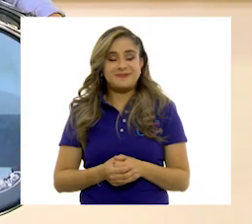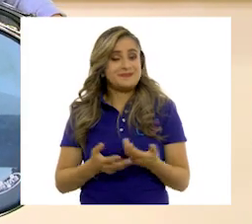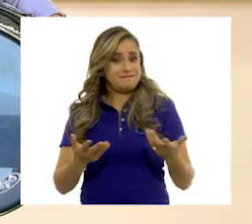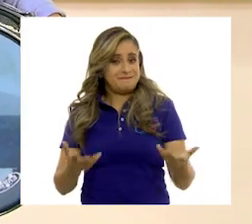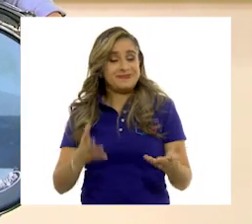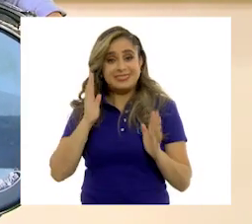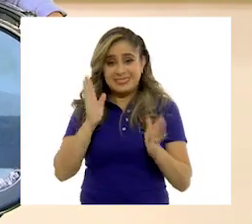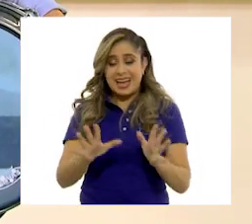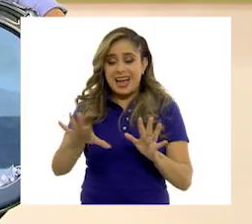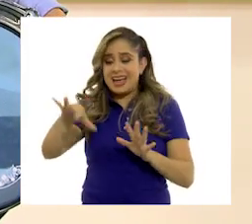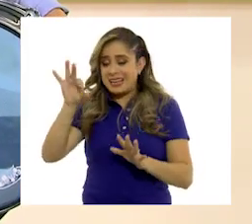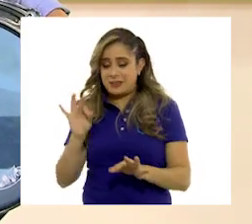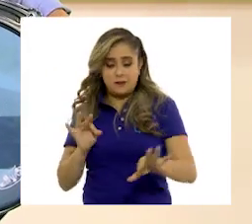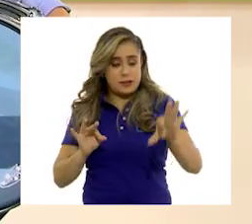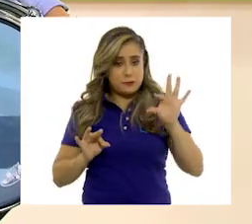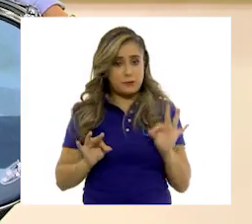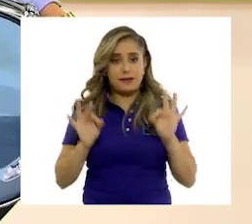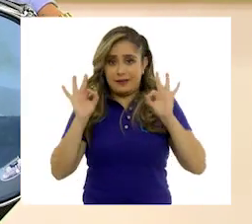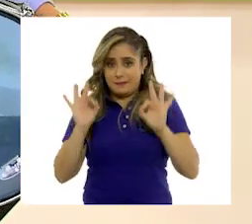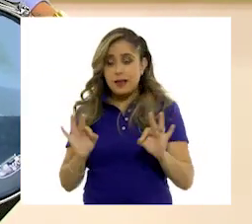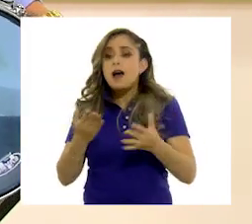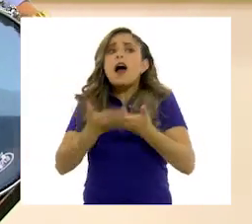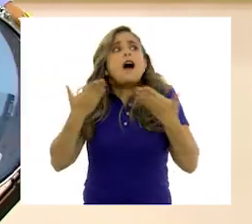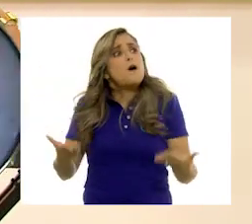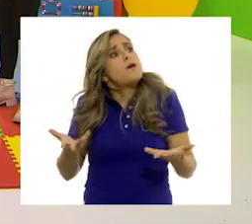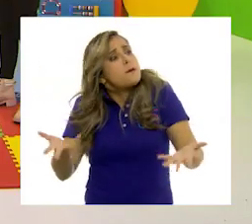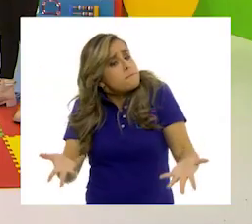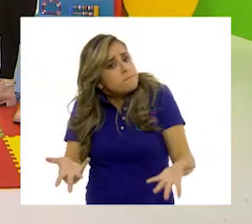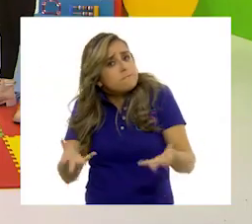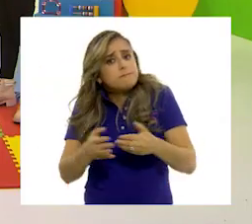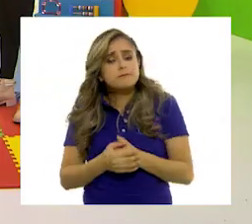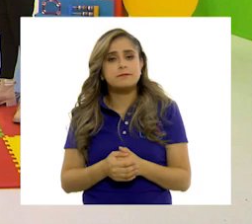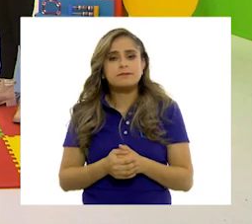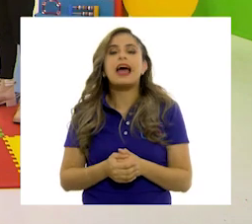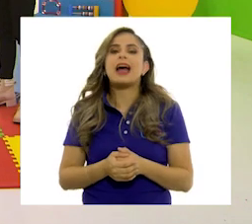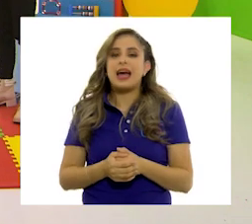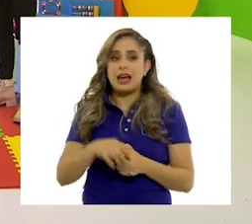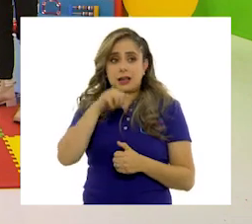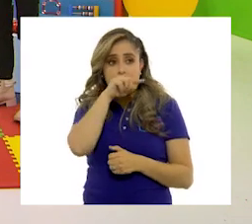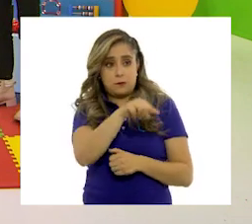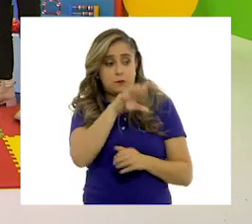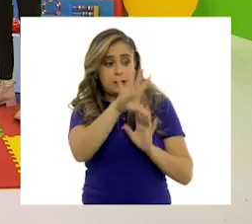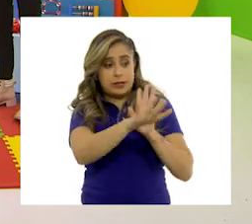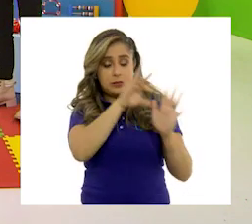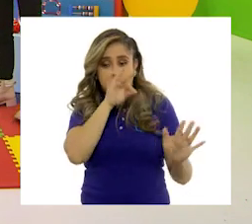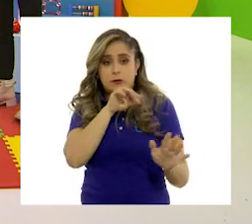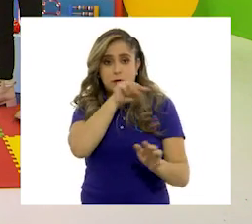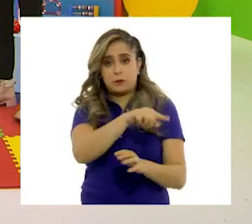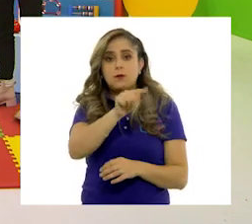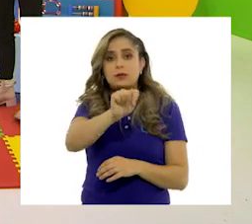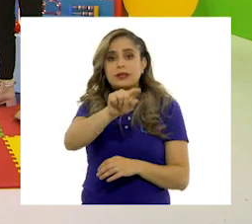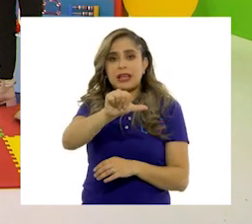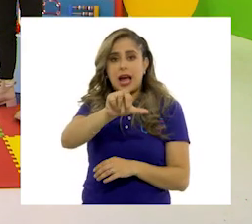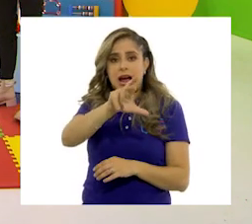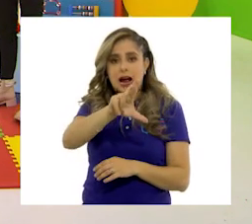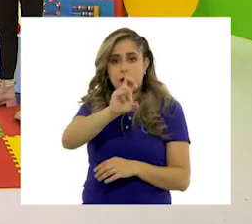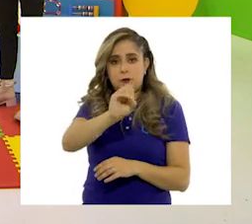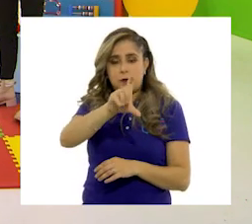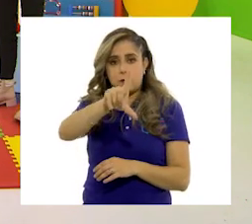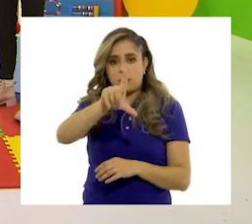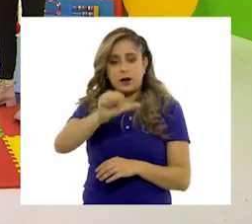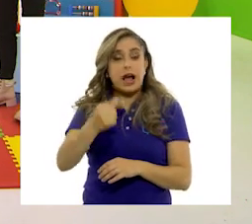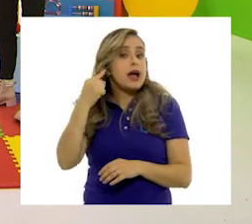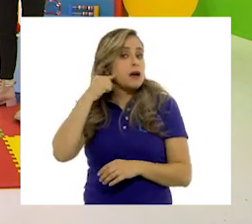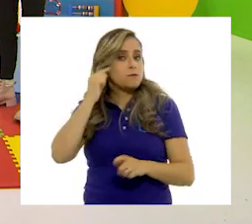Ya elegimos nuestros instrumentos. ¿Ahora qué hacemos, Pablo? El instrumento que tú elegiste es la tarola. Y ya escuchamos qué